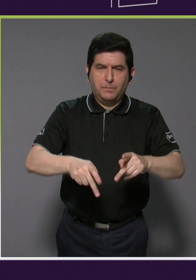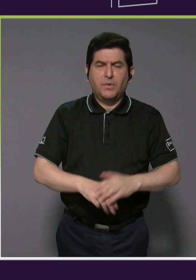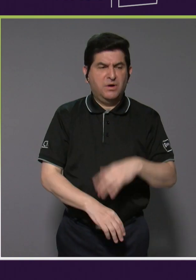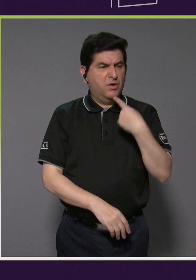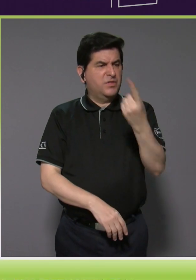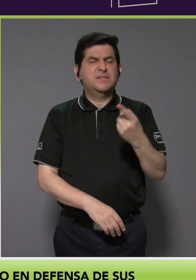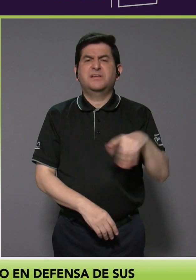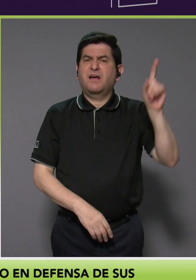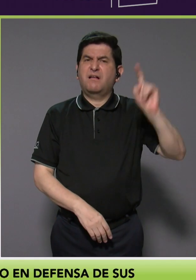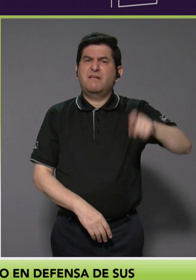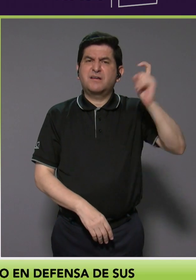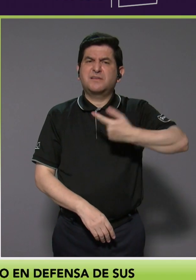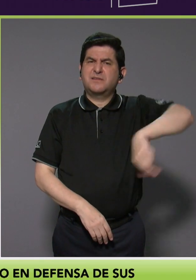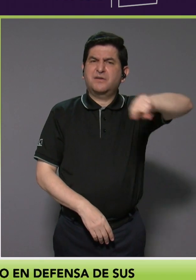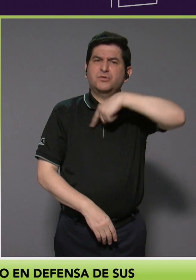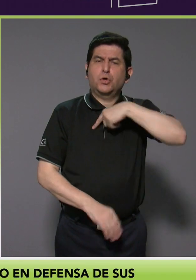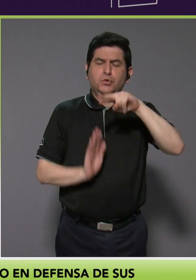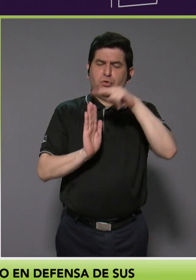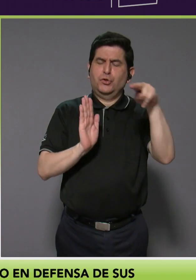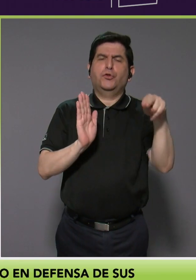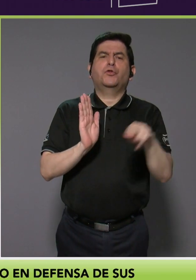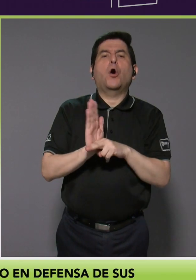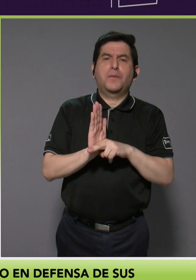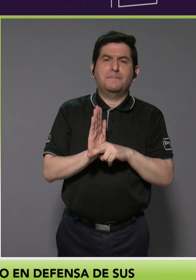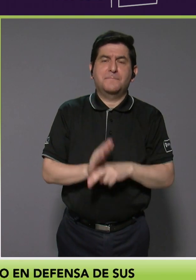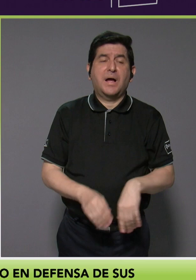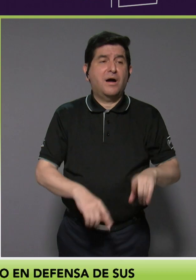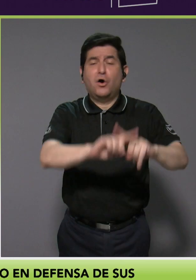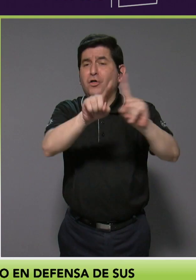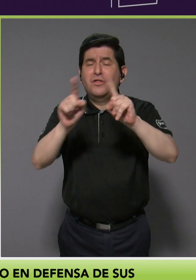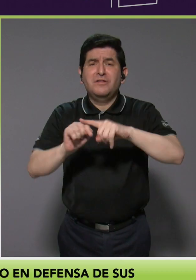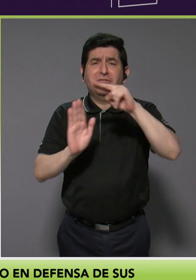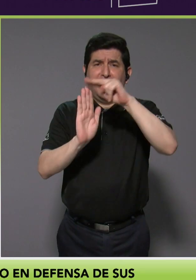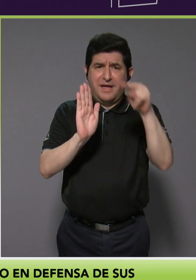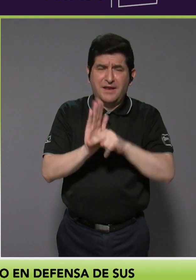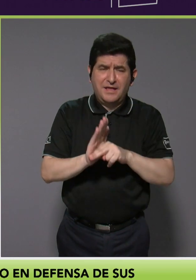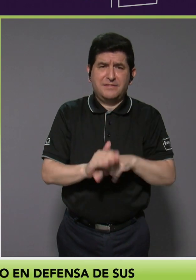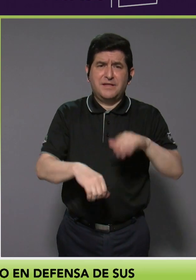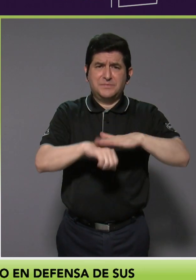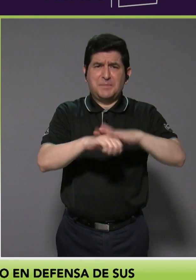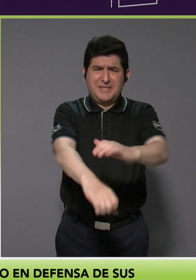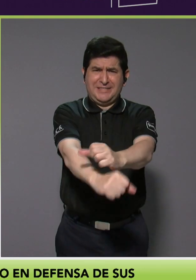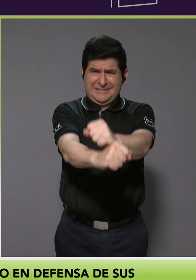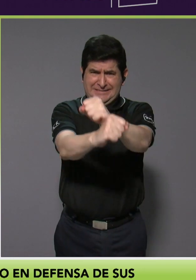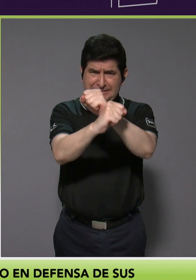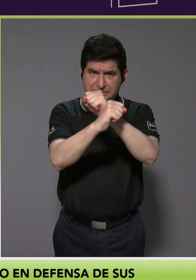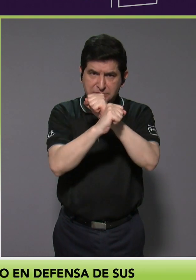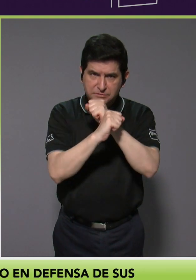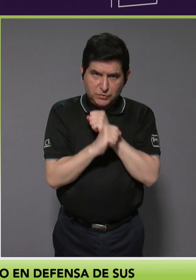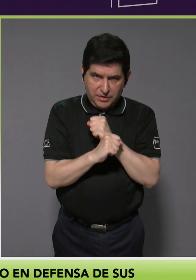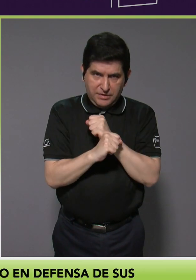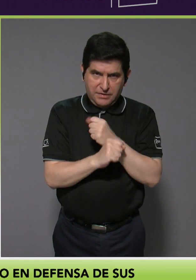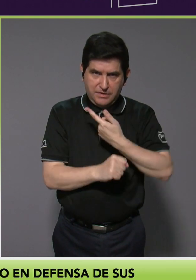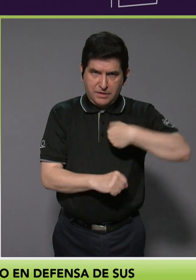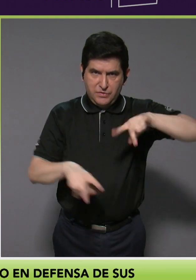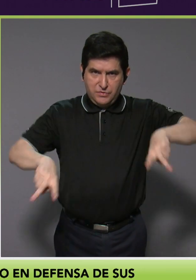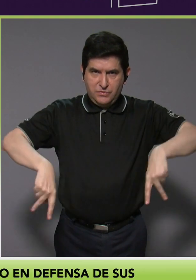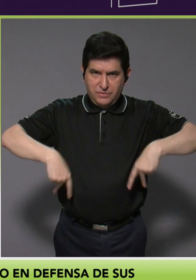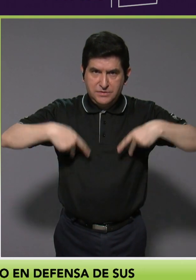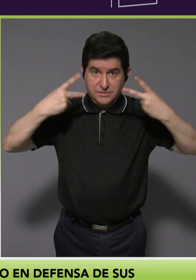dijeron necesitamos una norma y muchas normas que vengan a garantizar que nuestra